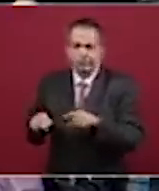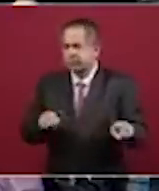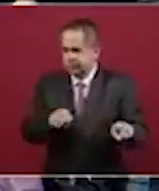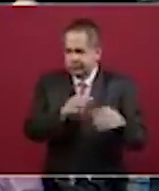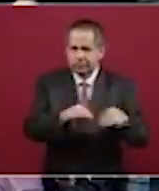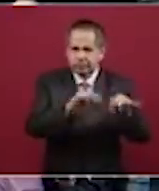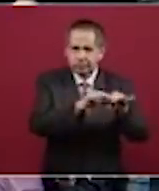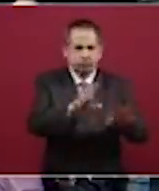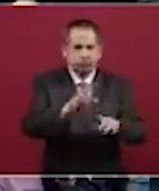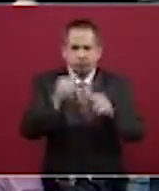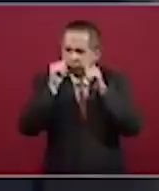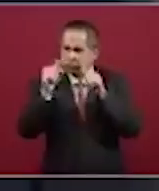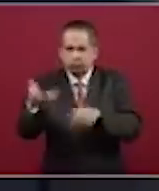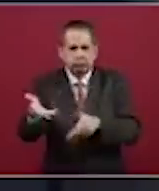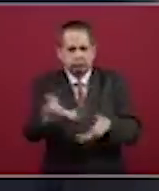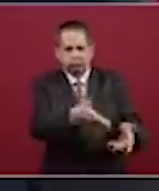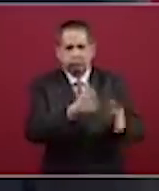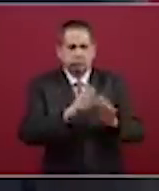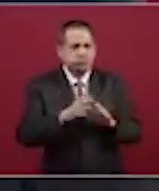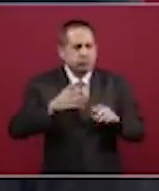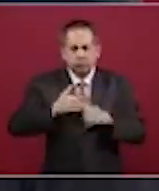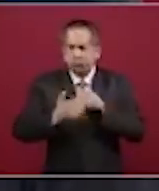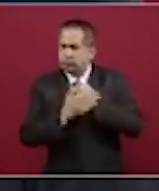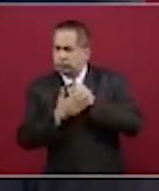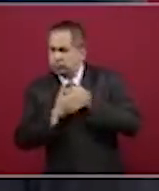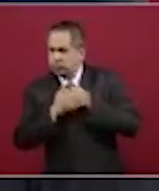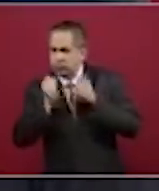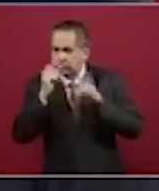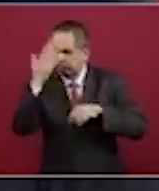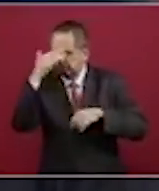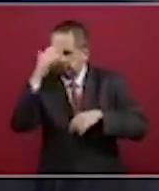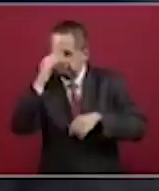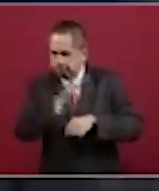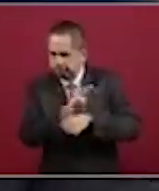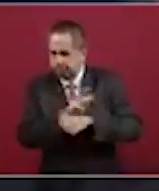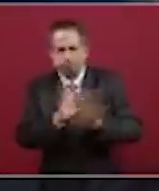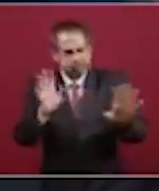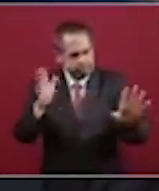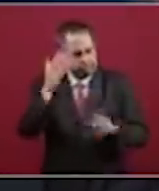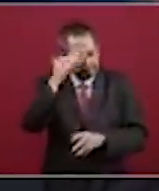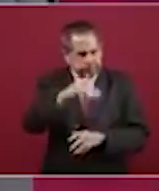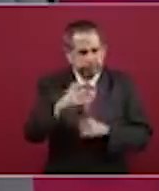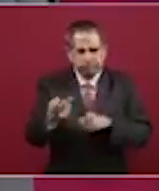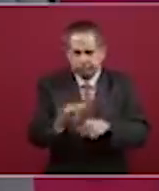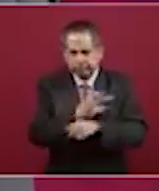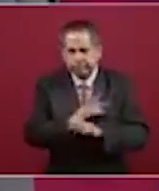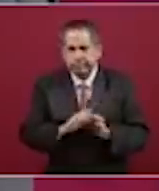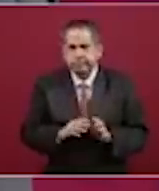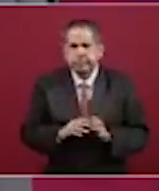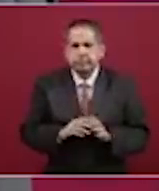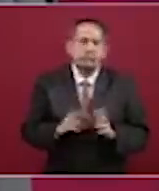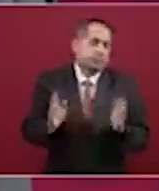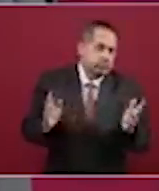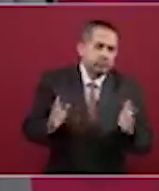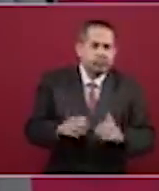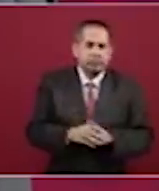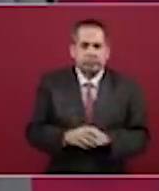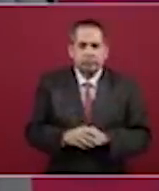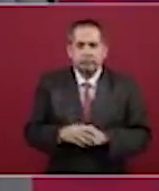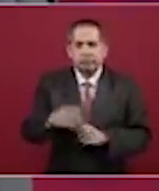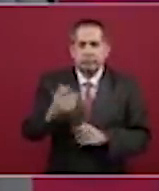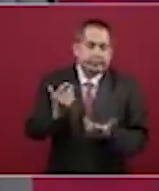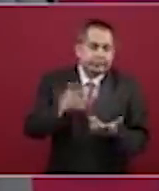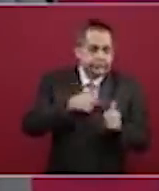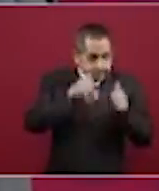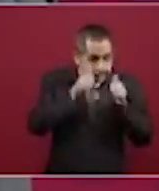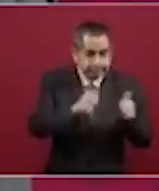pero está siendo atendido. Yo estoy al tanto, ¿sí?, de todo lo que sucede. Si no, tendría